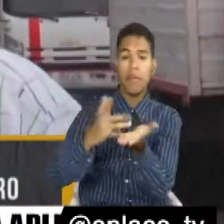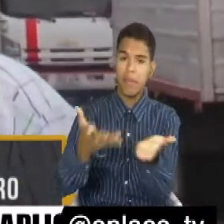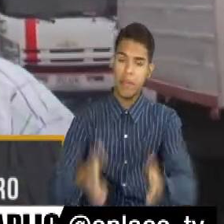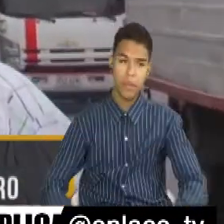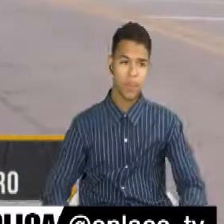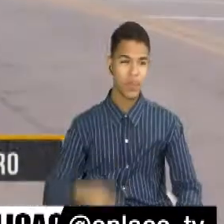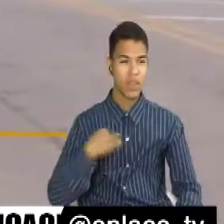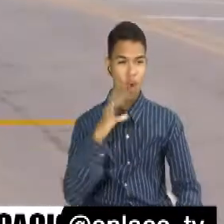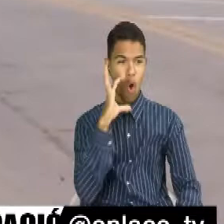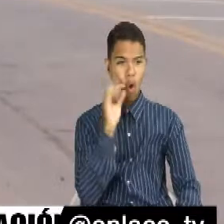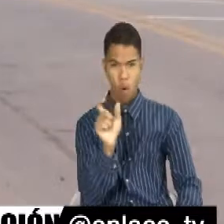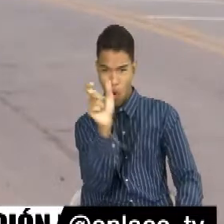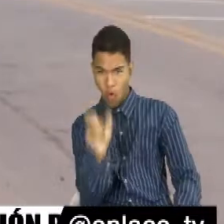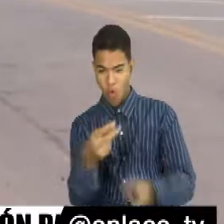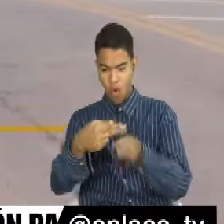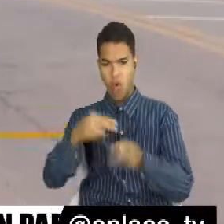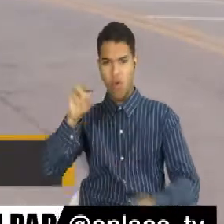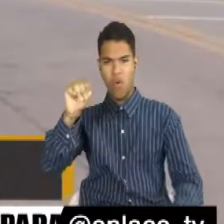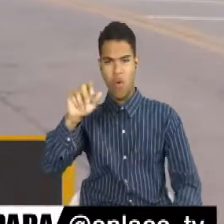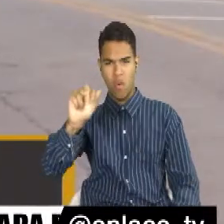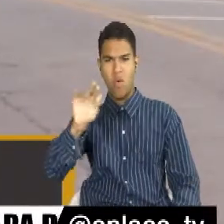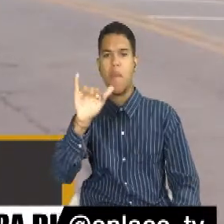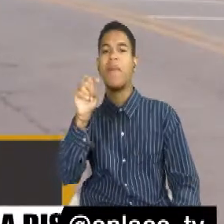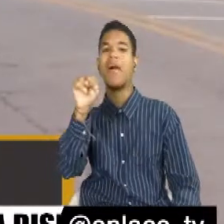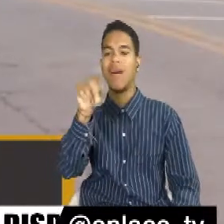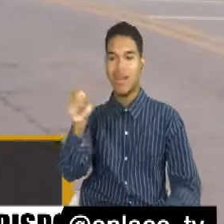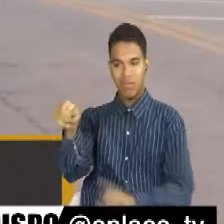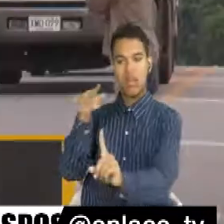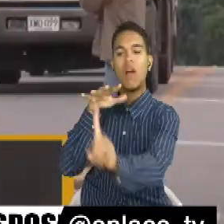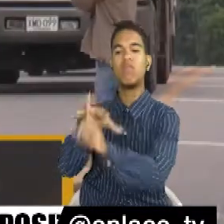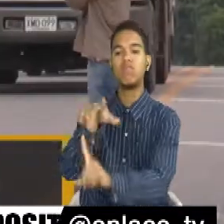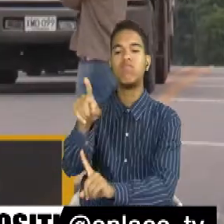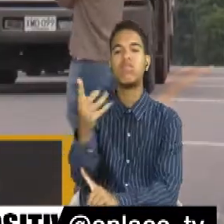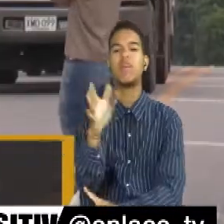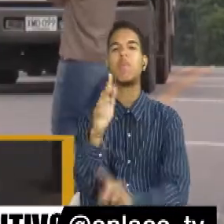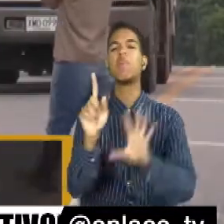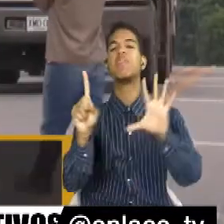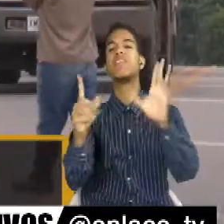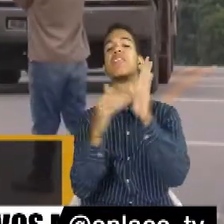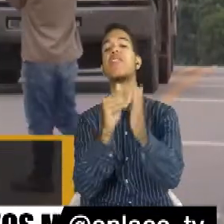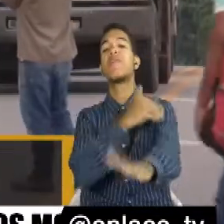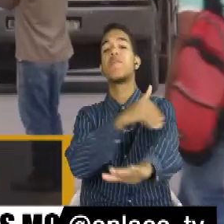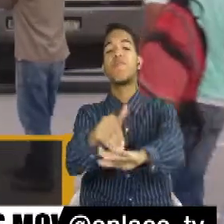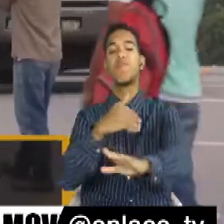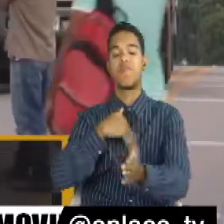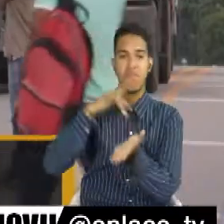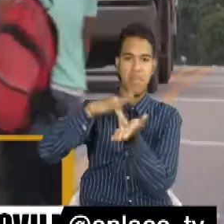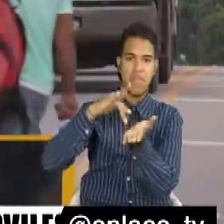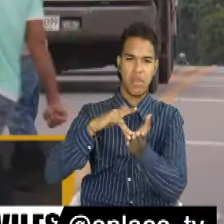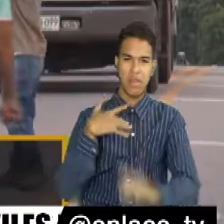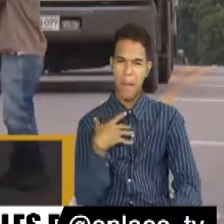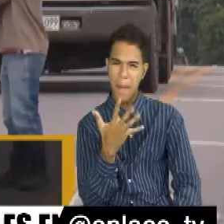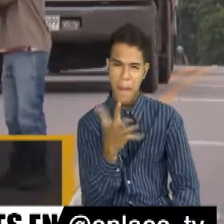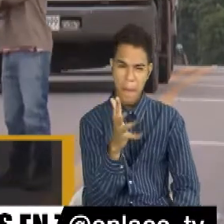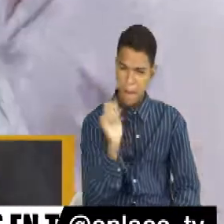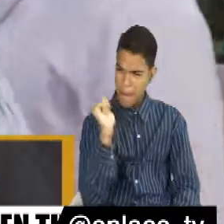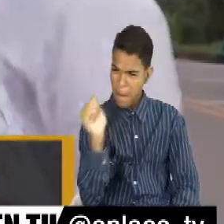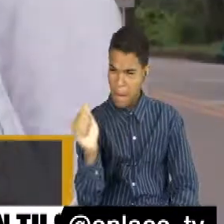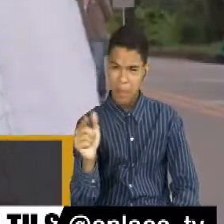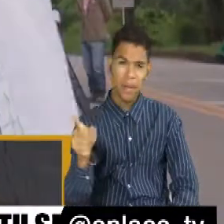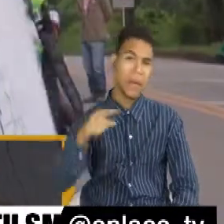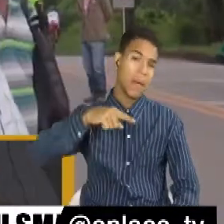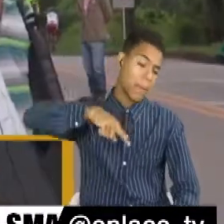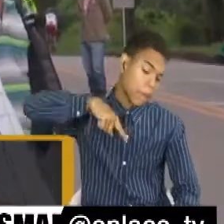esas firmas tienen con el comercio local y cuya deuda asciende a los 6.000 millones de pesos. Sostiene que por lo menos a él lo quebraron. Si